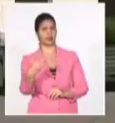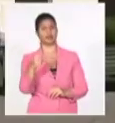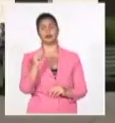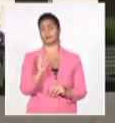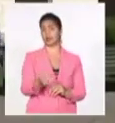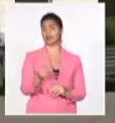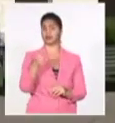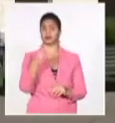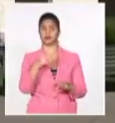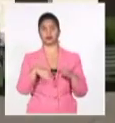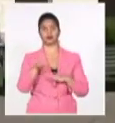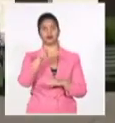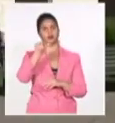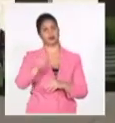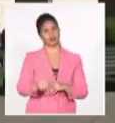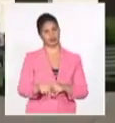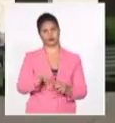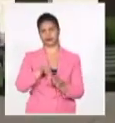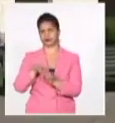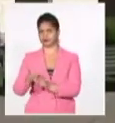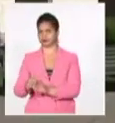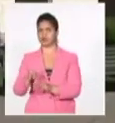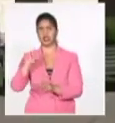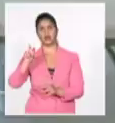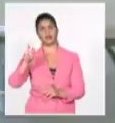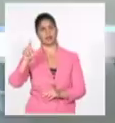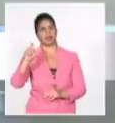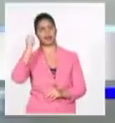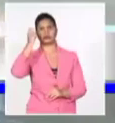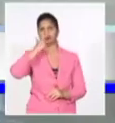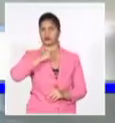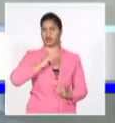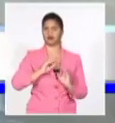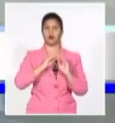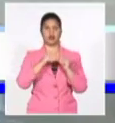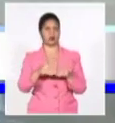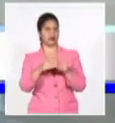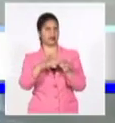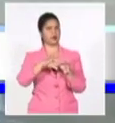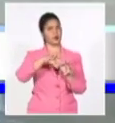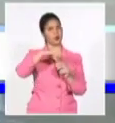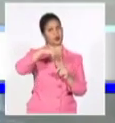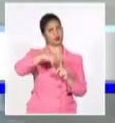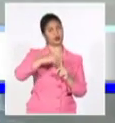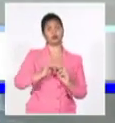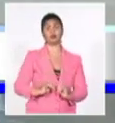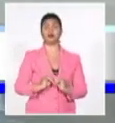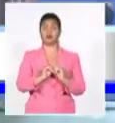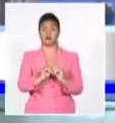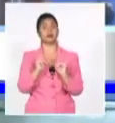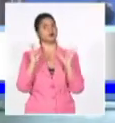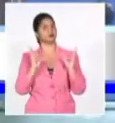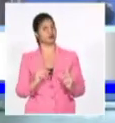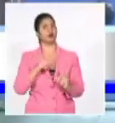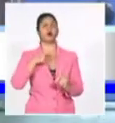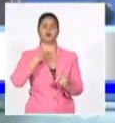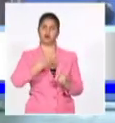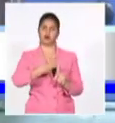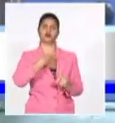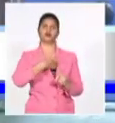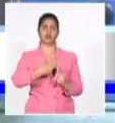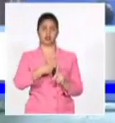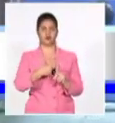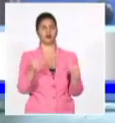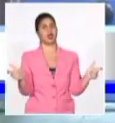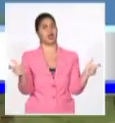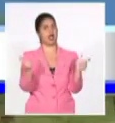ministro. Villa Clara, Ciego de Ávila, Granma y Guantánamo sobresalen en la aplicación de lo dispuesto. En el